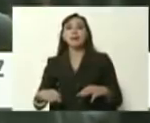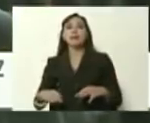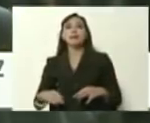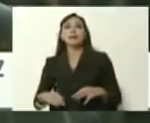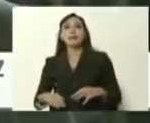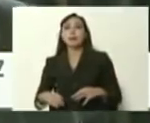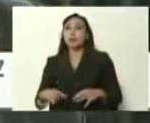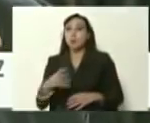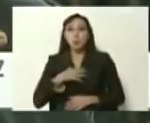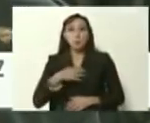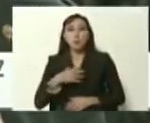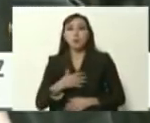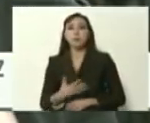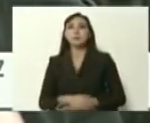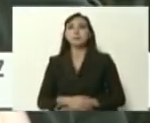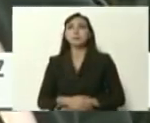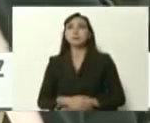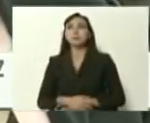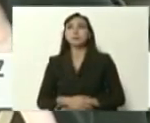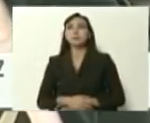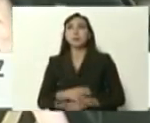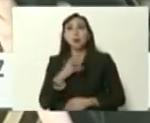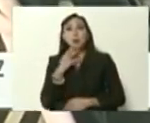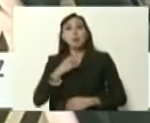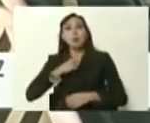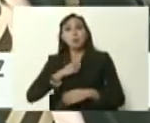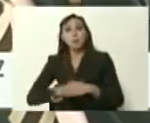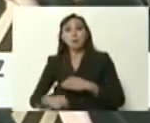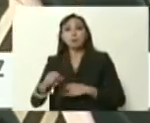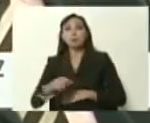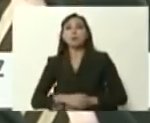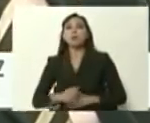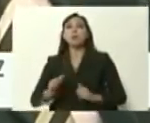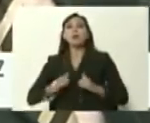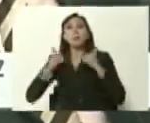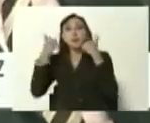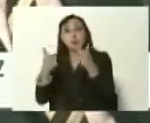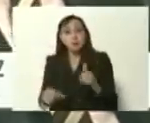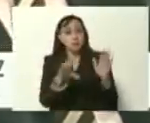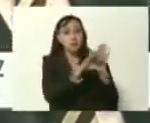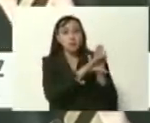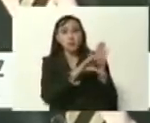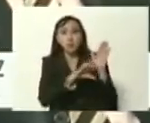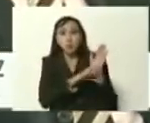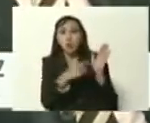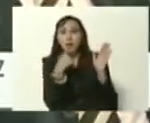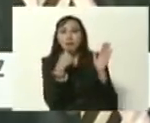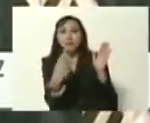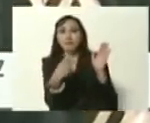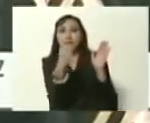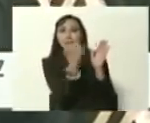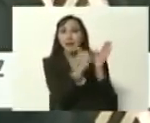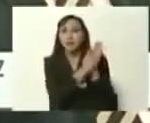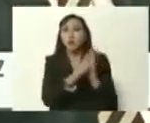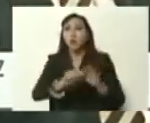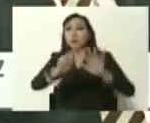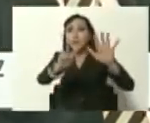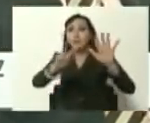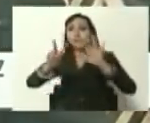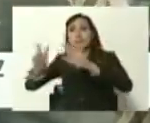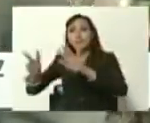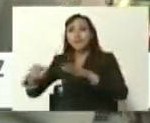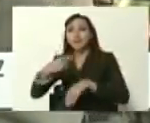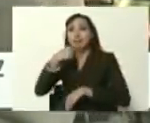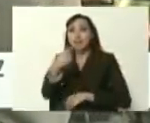niega. Parto y quiero citar la Constitución de la República Bolivariana de Venezuela en el artículo 77 que